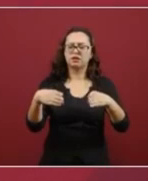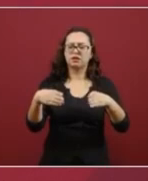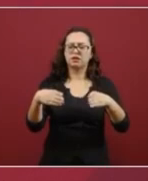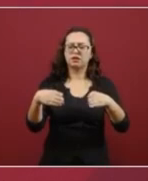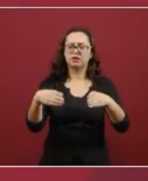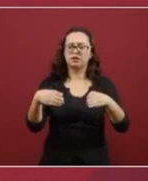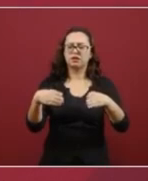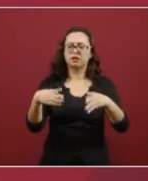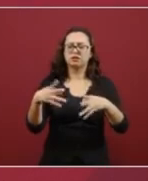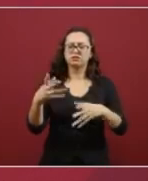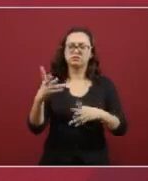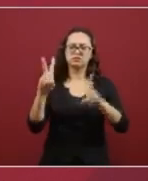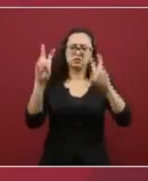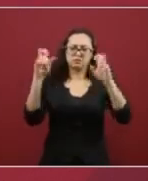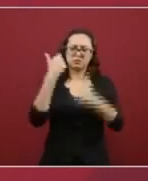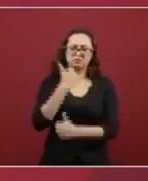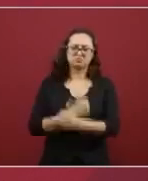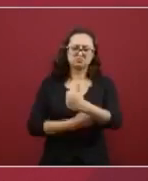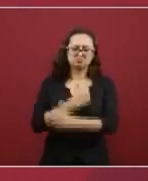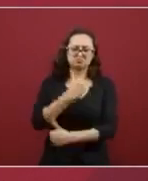la competencia.